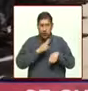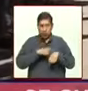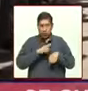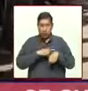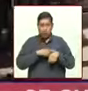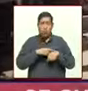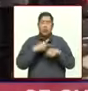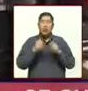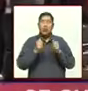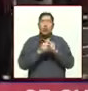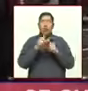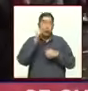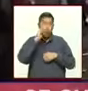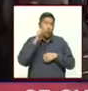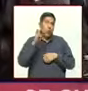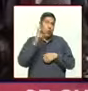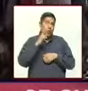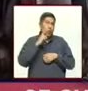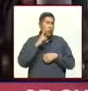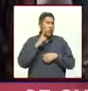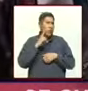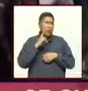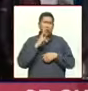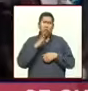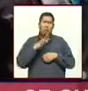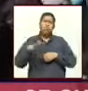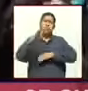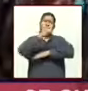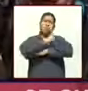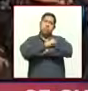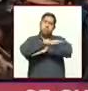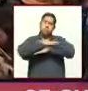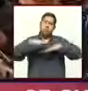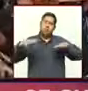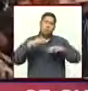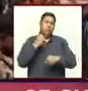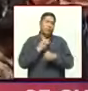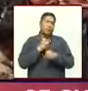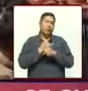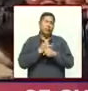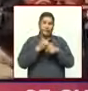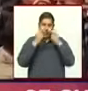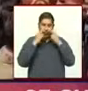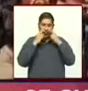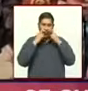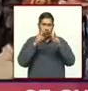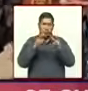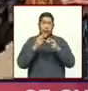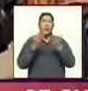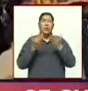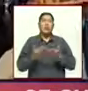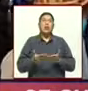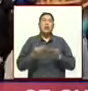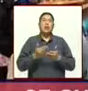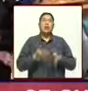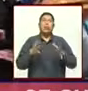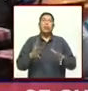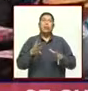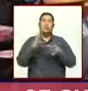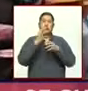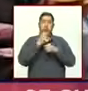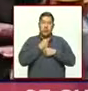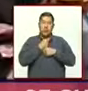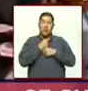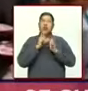por Evo Morales Ayma, quien se encuentra justamente en el atrio de la iglesia que ustedes pueden apreciar. A partir de acá un acto de recepción y